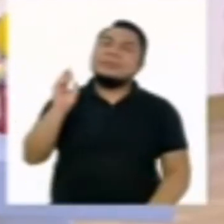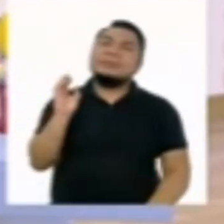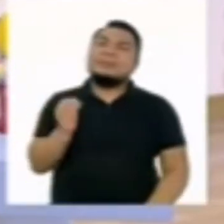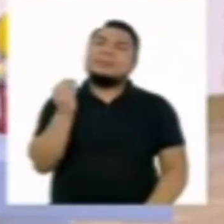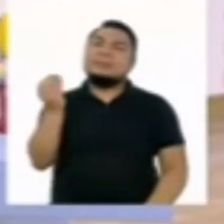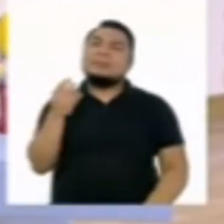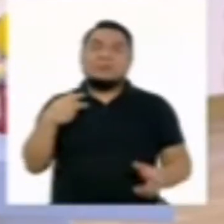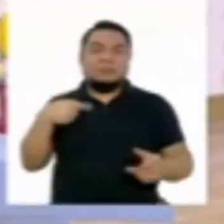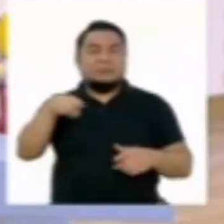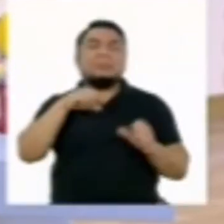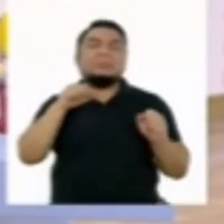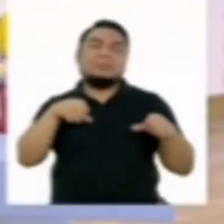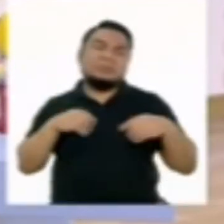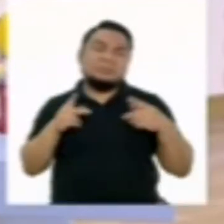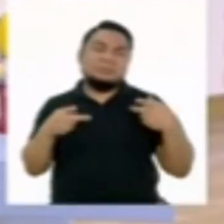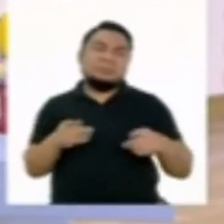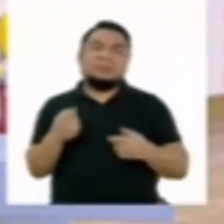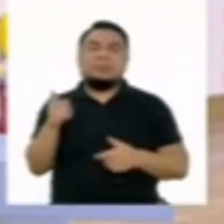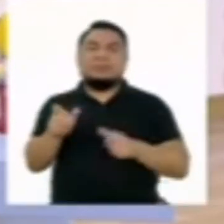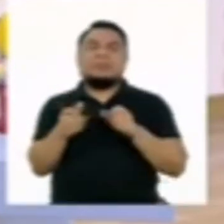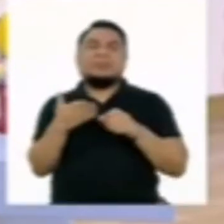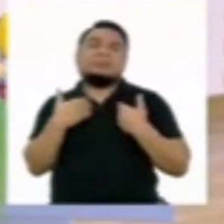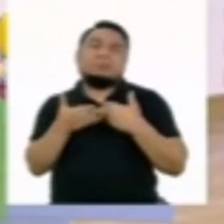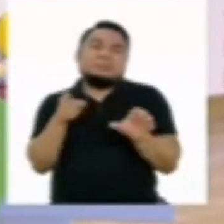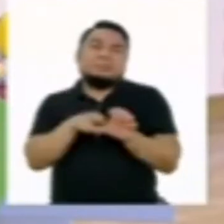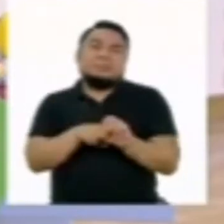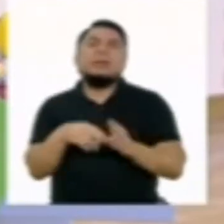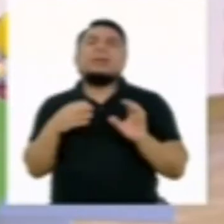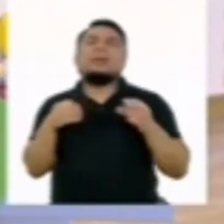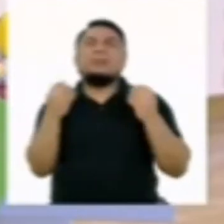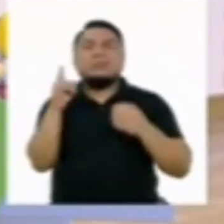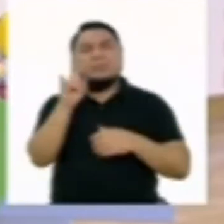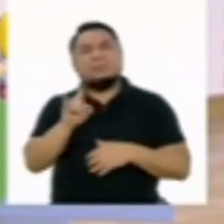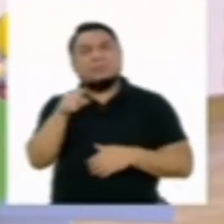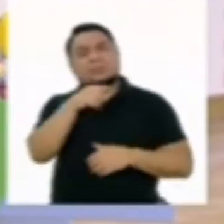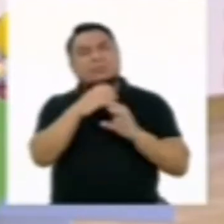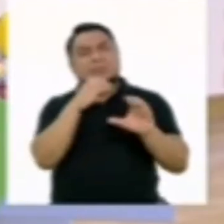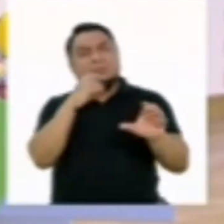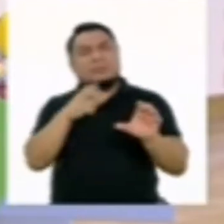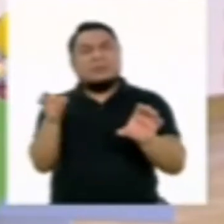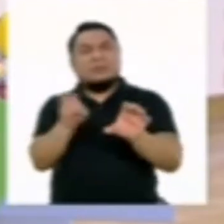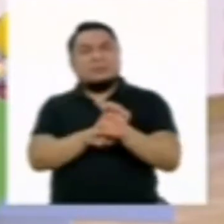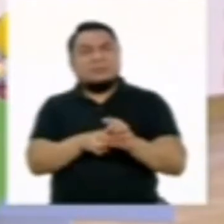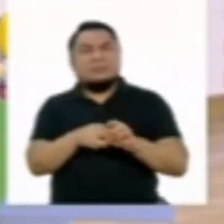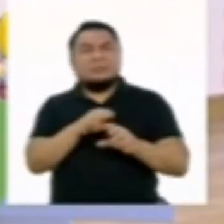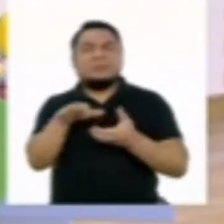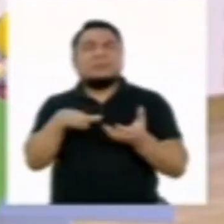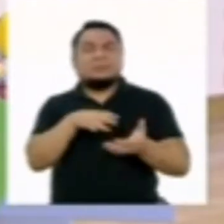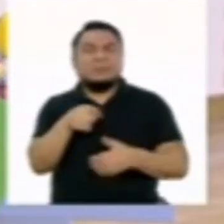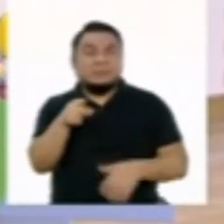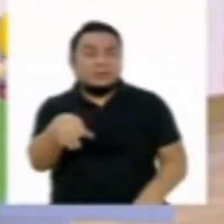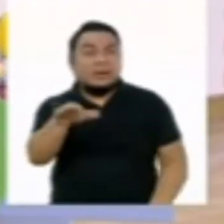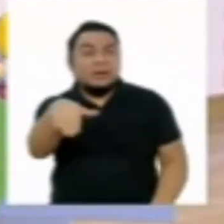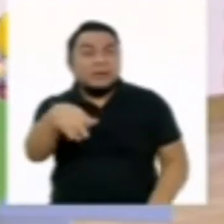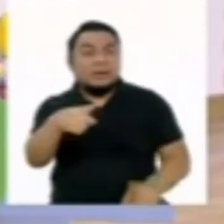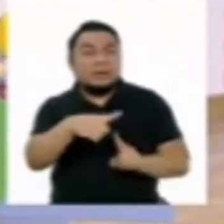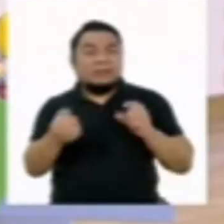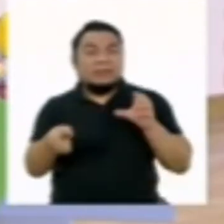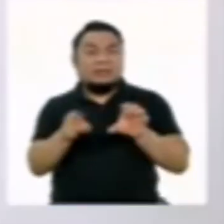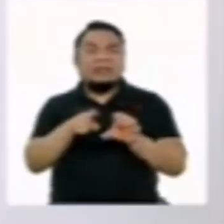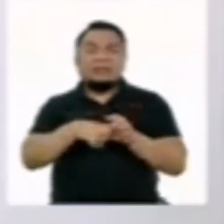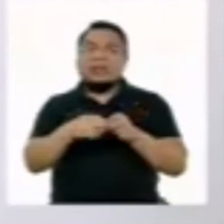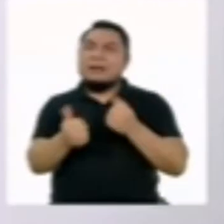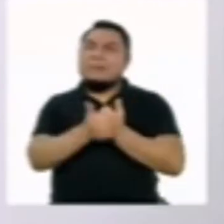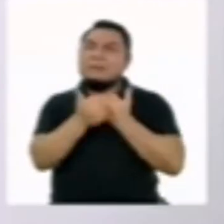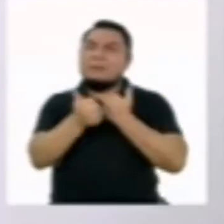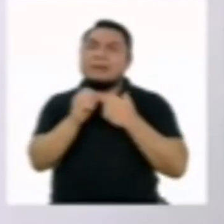¿por qué lo permitimos como usuarias y usuarios? ¿Por qué seguimos usando el transporte público informal si pone nuestra seguridad en